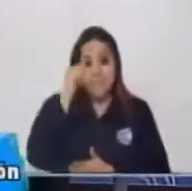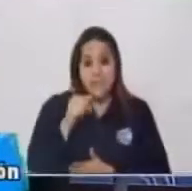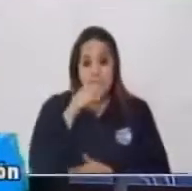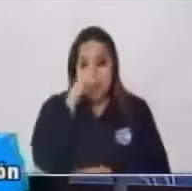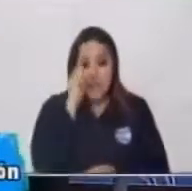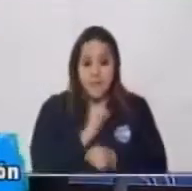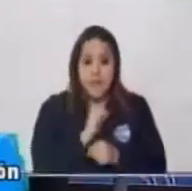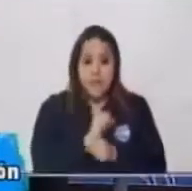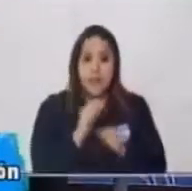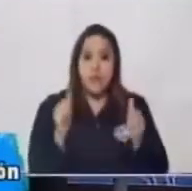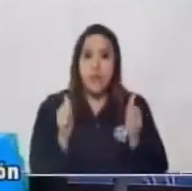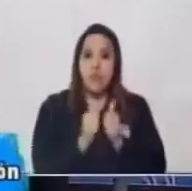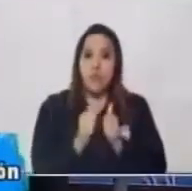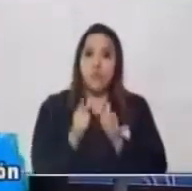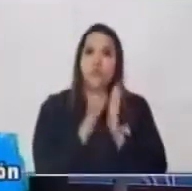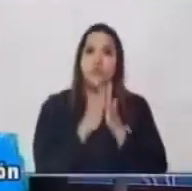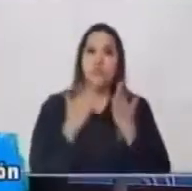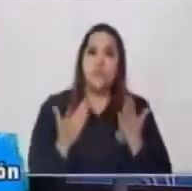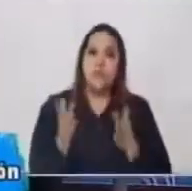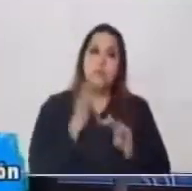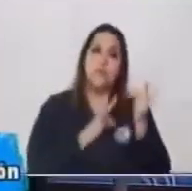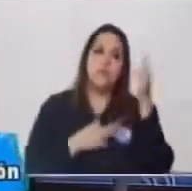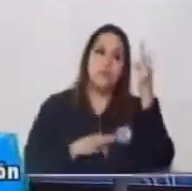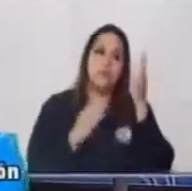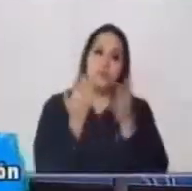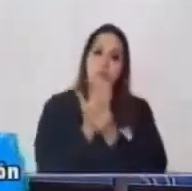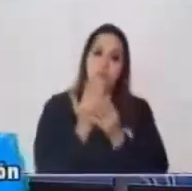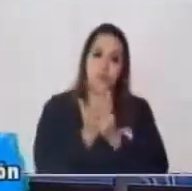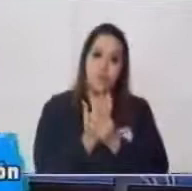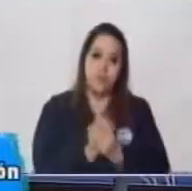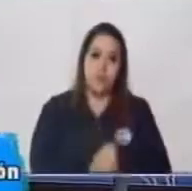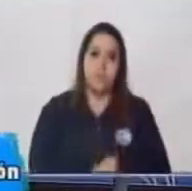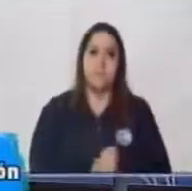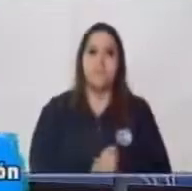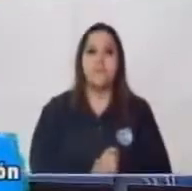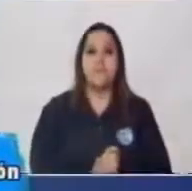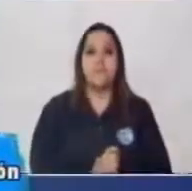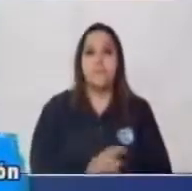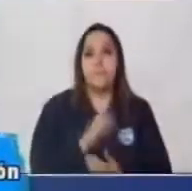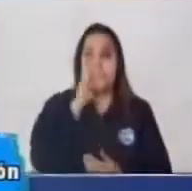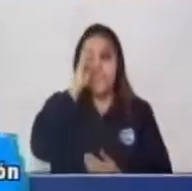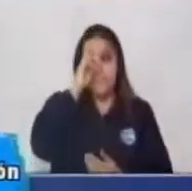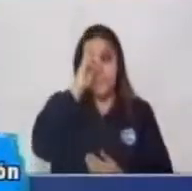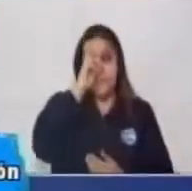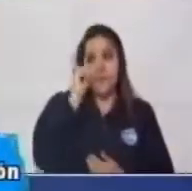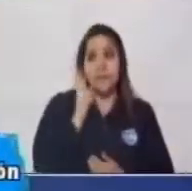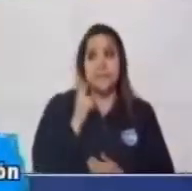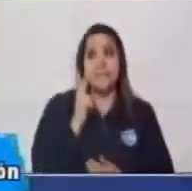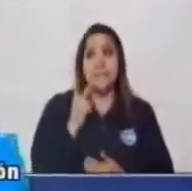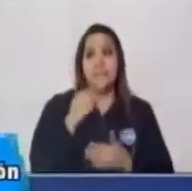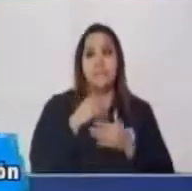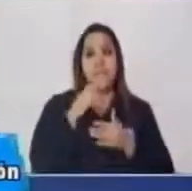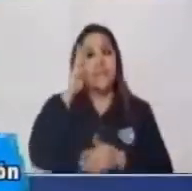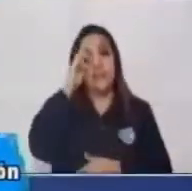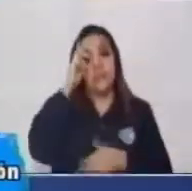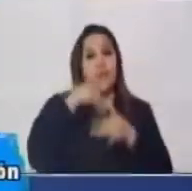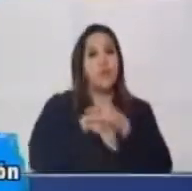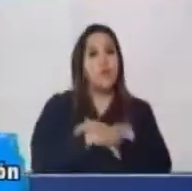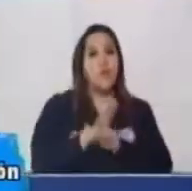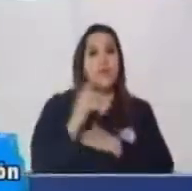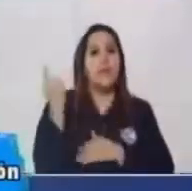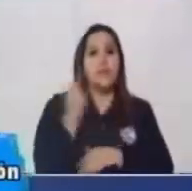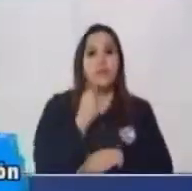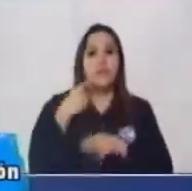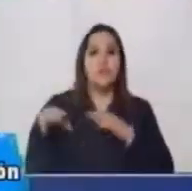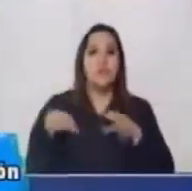cuaderno de comunicación y lenguaje o en el portafolio. Ahora recordemos que tienes que tener presente guardar todas tus